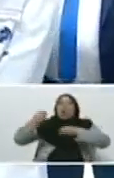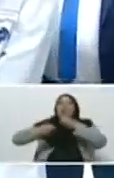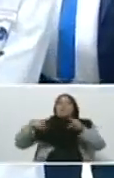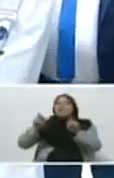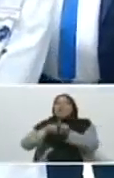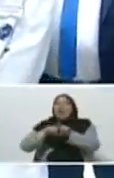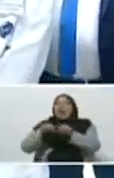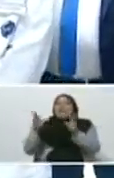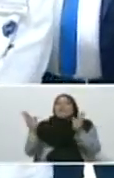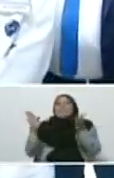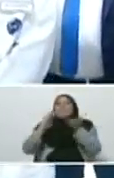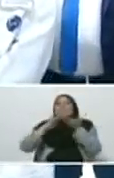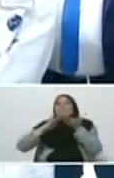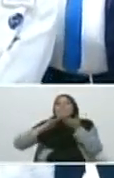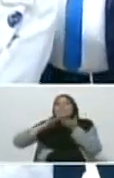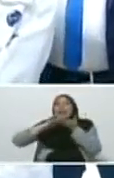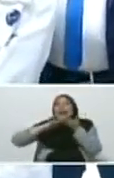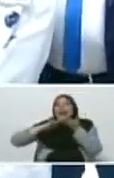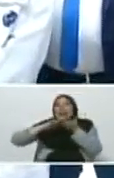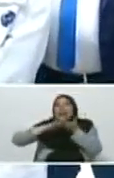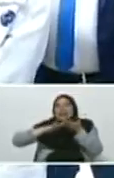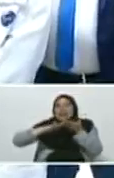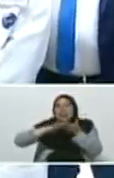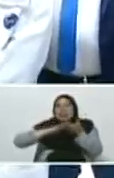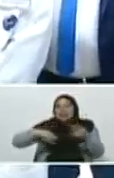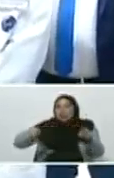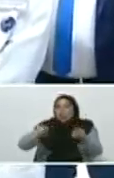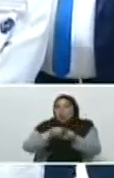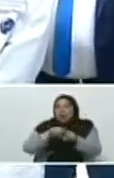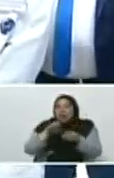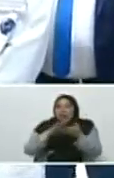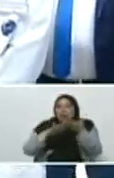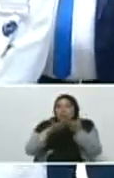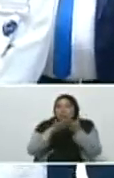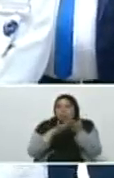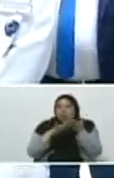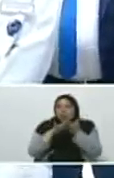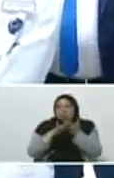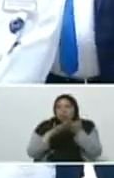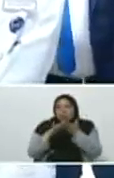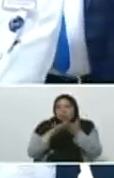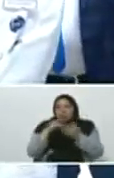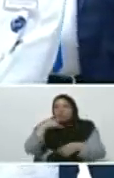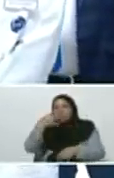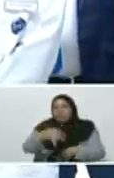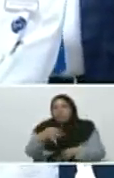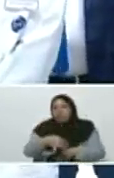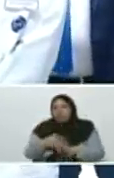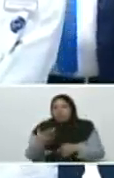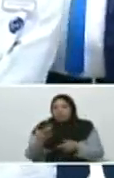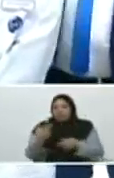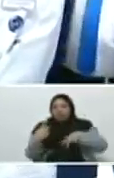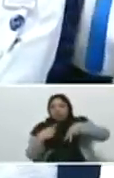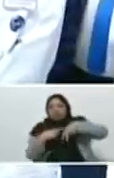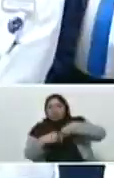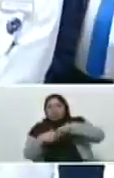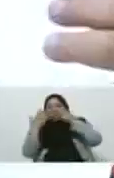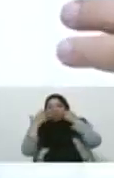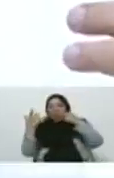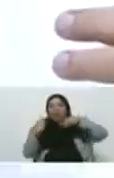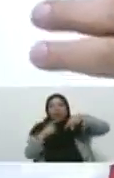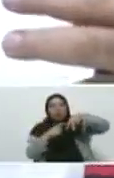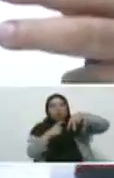es. ¿Ah? ¿Qué dice Castro Sotelo? Un pego. ¿Ah? Pero de verdad. Pero de verdad. Mira, la cadera. Ah, rodilla.